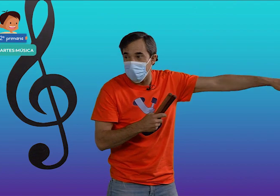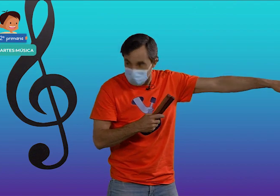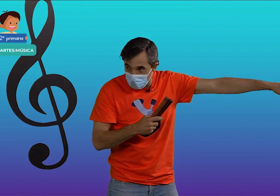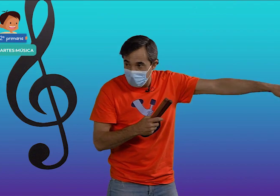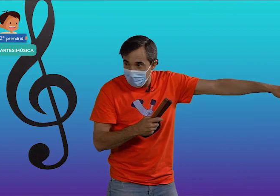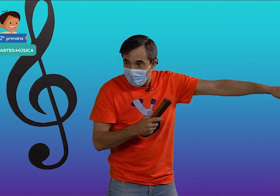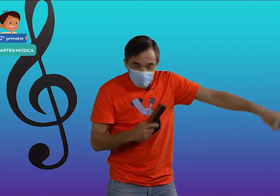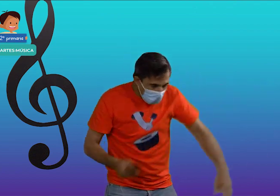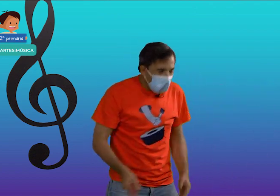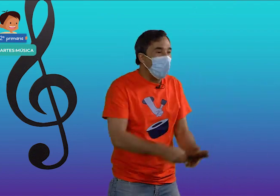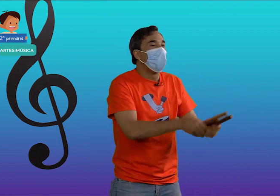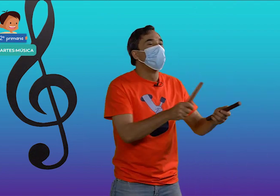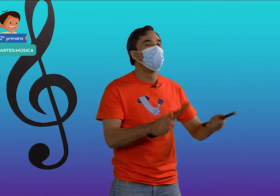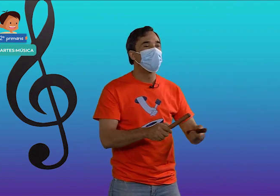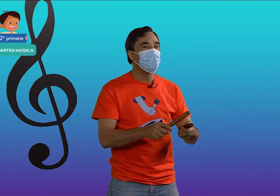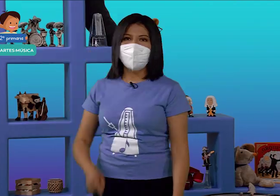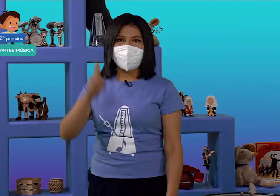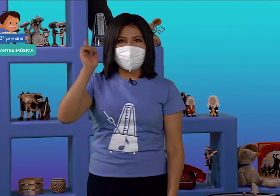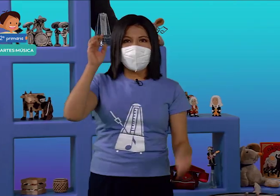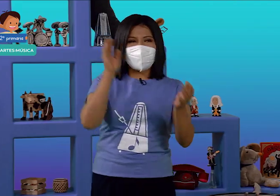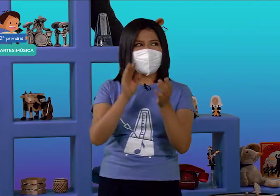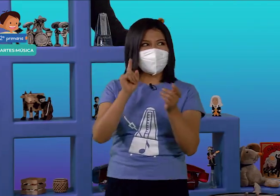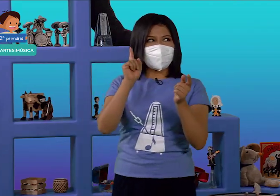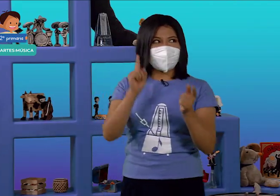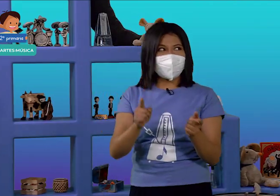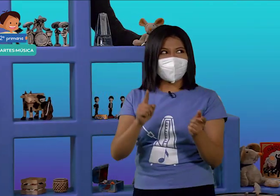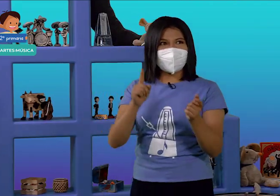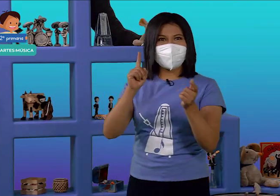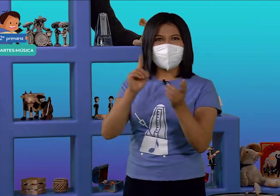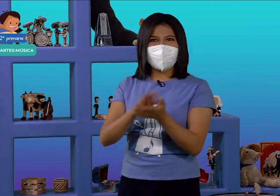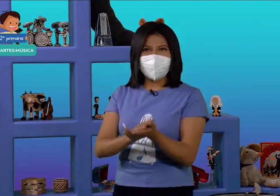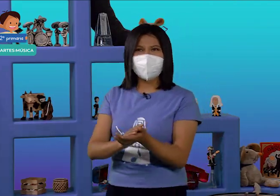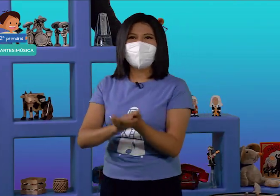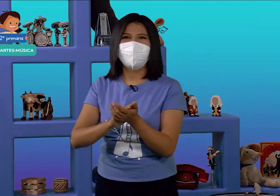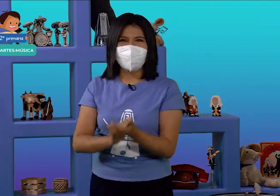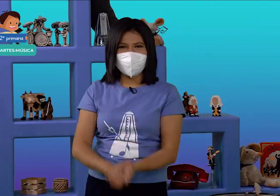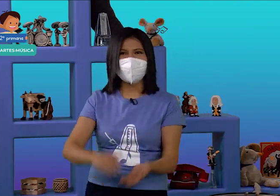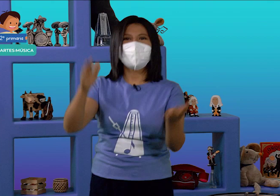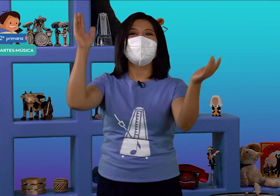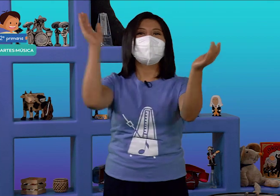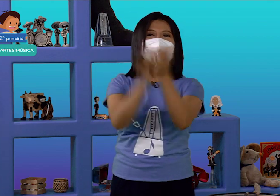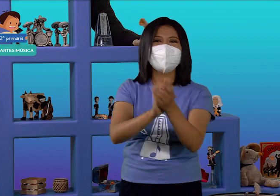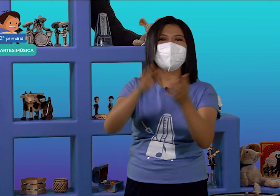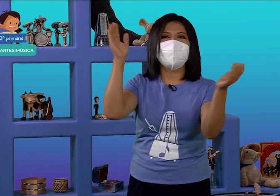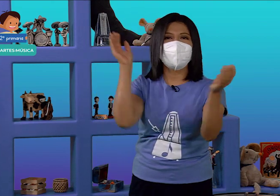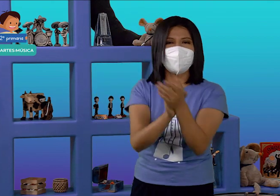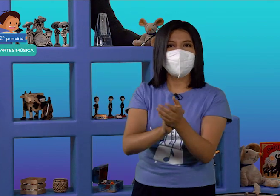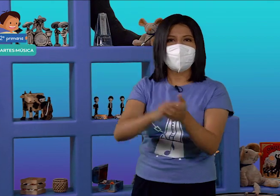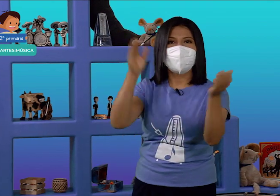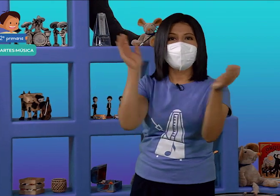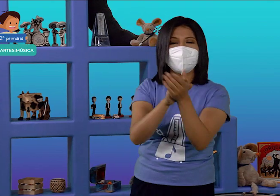los ejercicios, ¿no? Me encanta, sí. Venga, va. Vamos. Un, dos, tres, y...